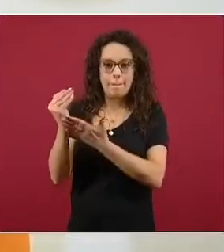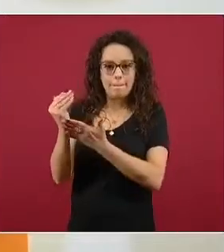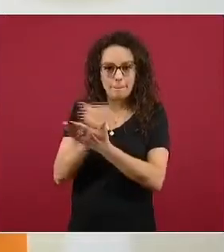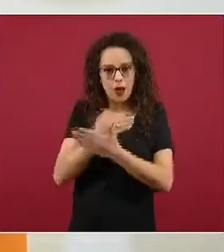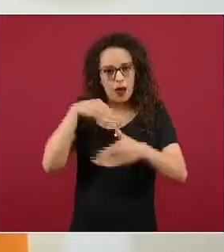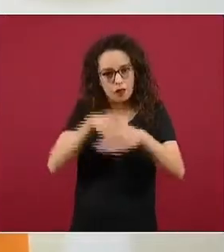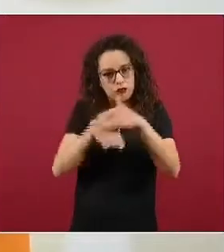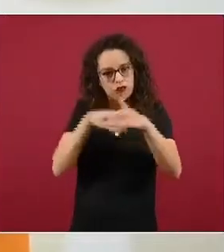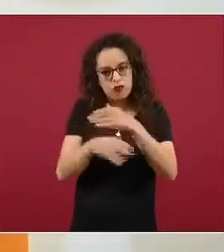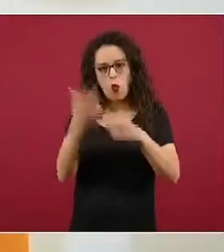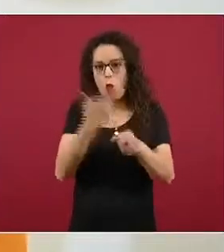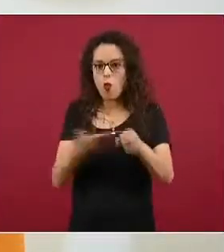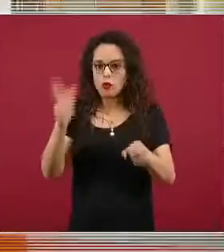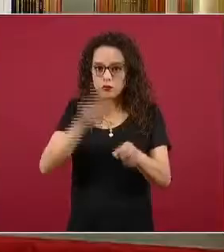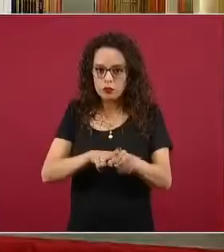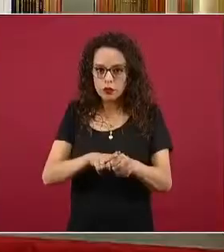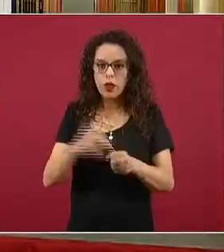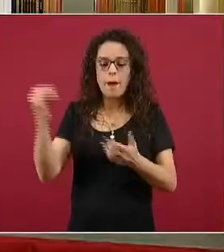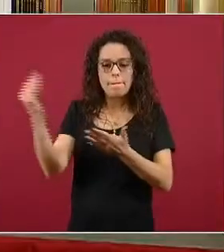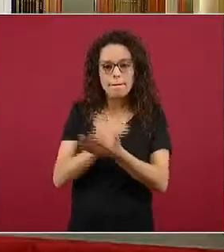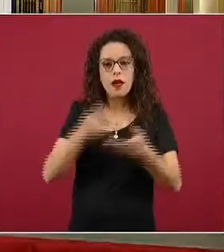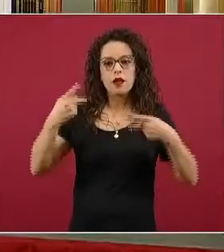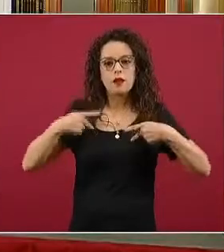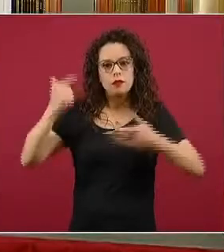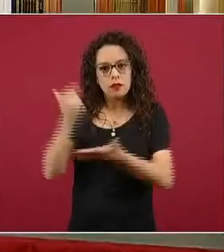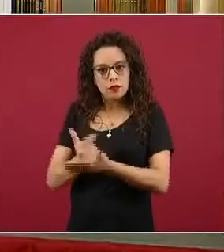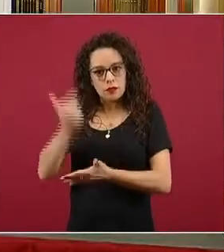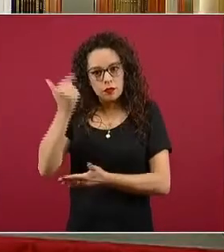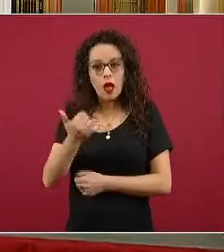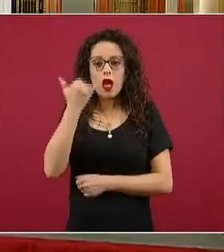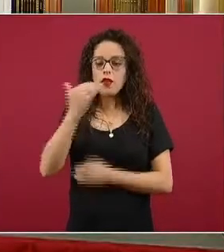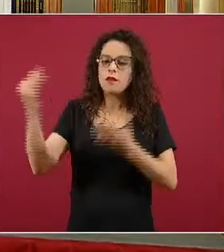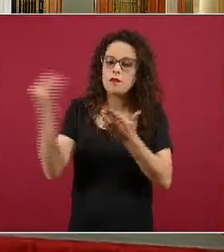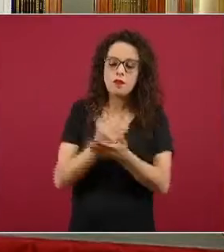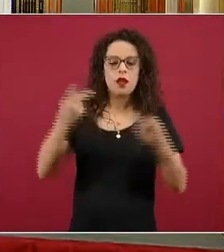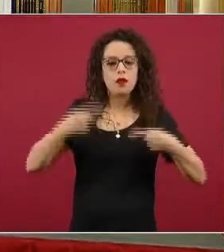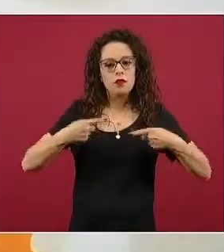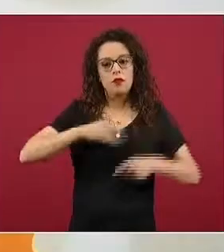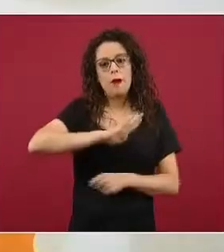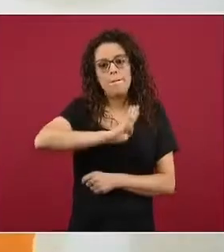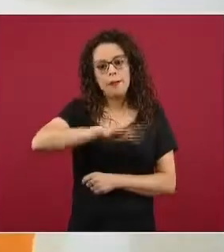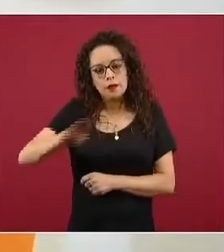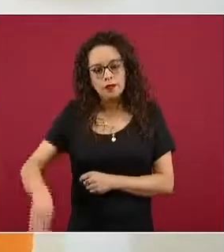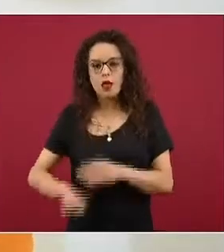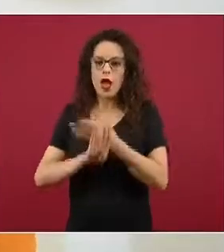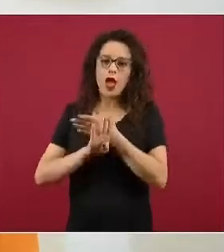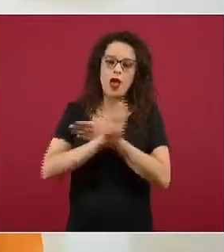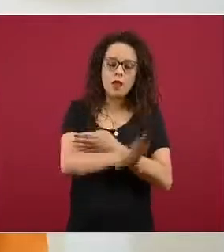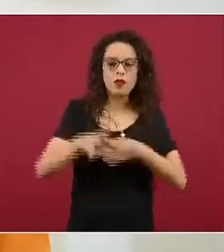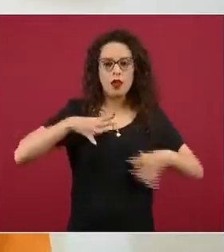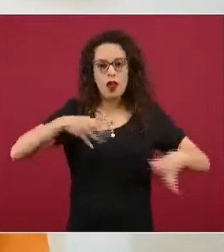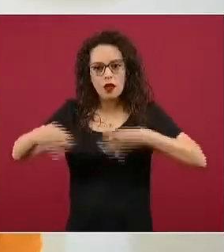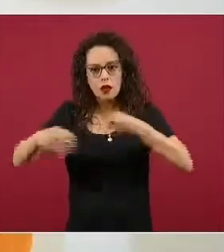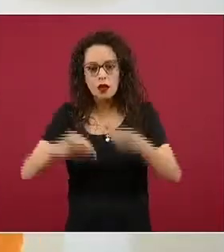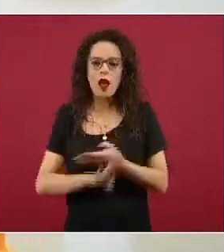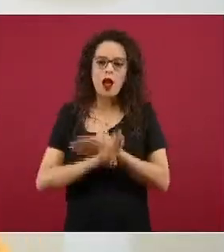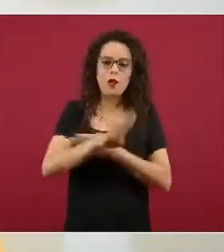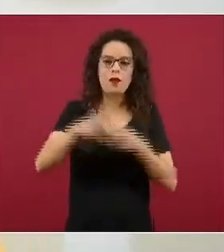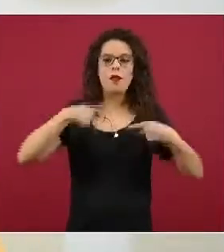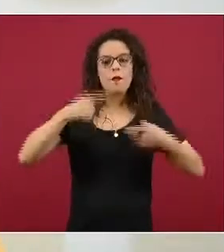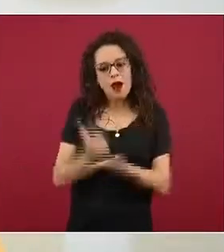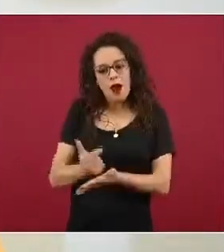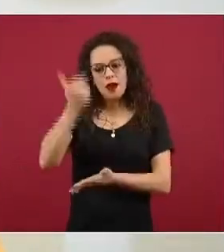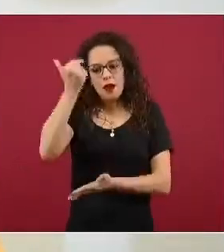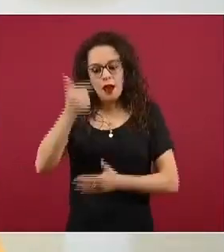los casos graves y, por supuesto, impactar sobre la mortalidad, evitar muertes, evitar contagios, evitar casos graves. La recuperación